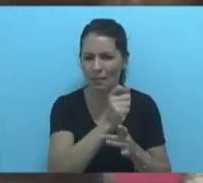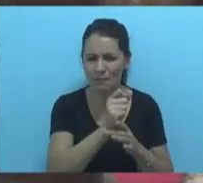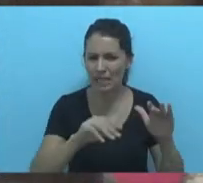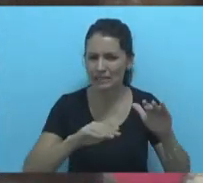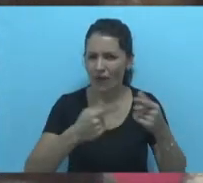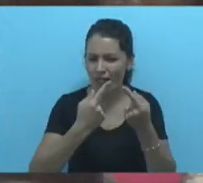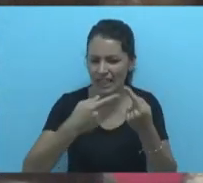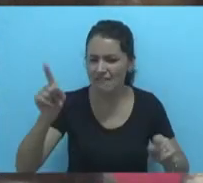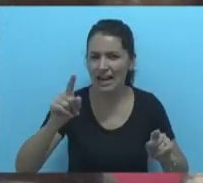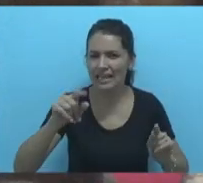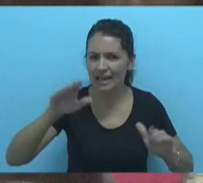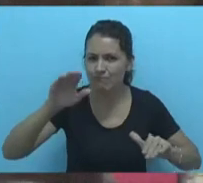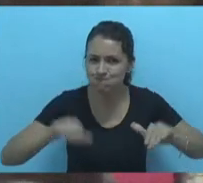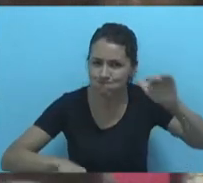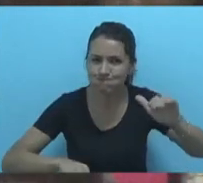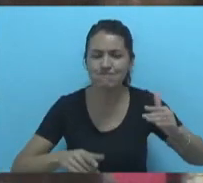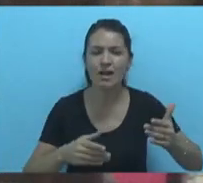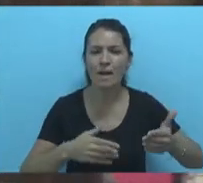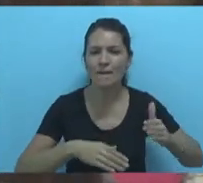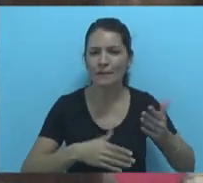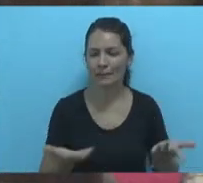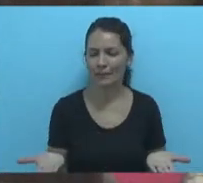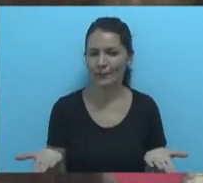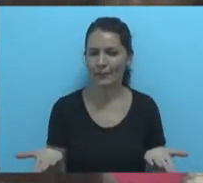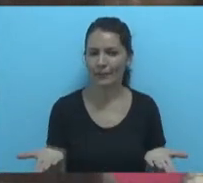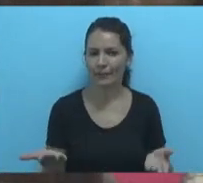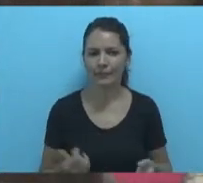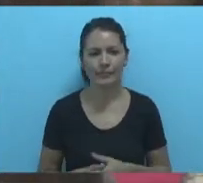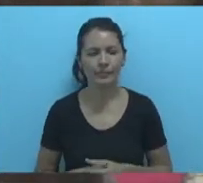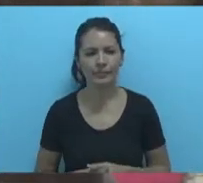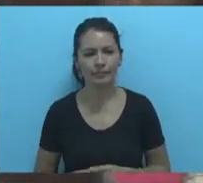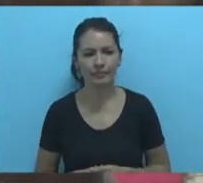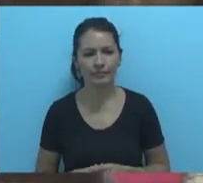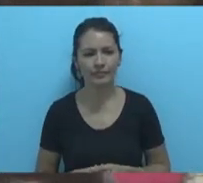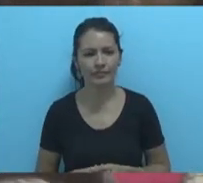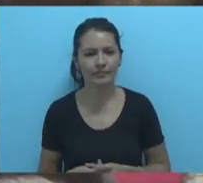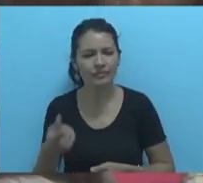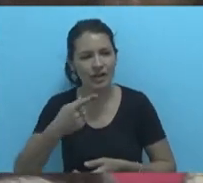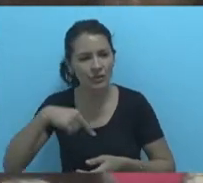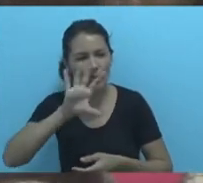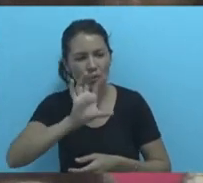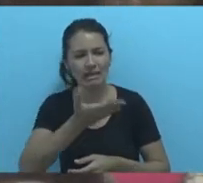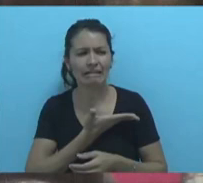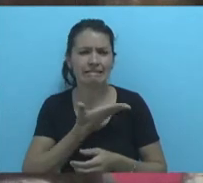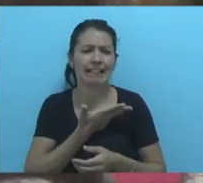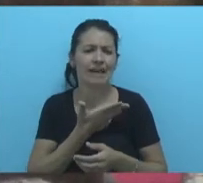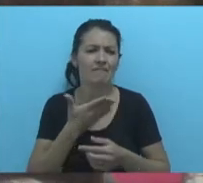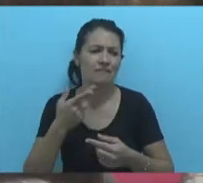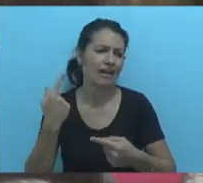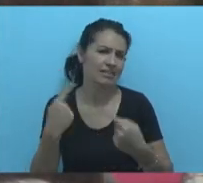inequidad que tenemos en este momento. Nosotros producimos muchísimos